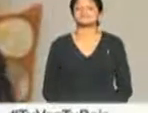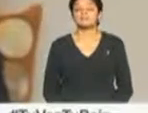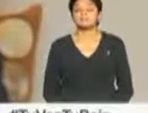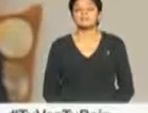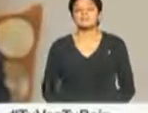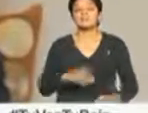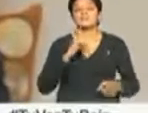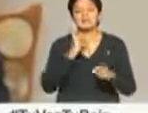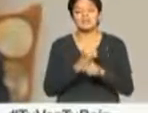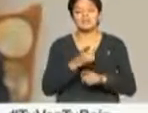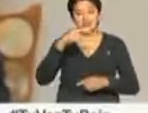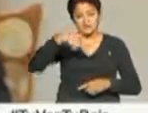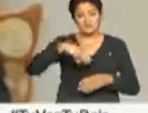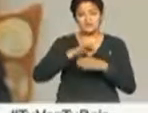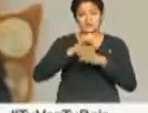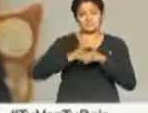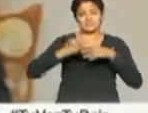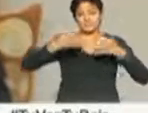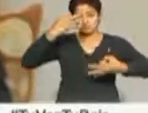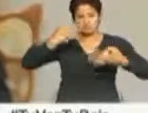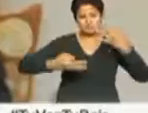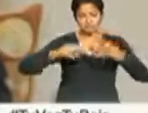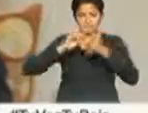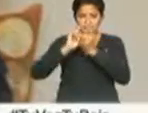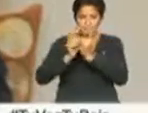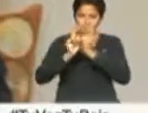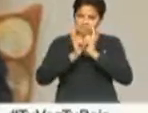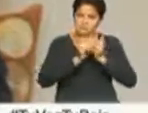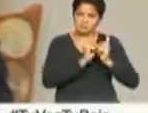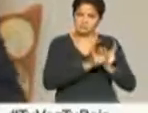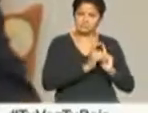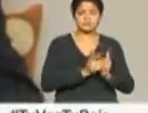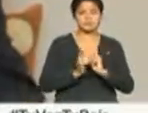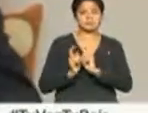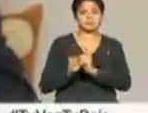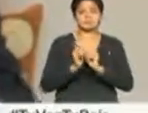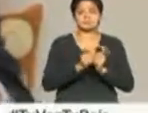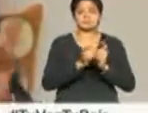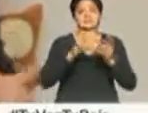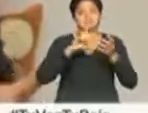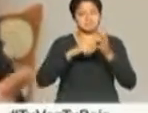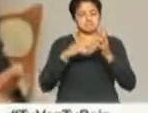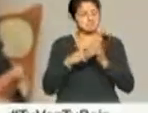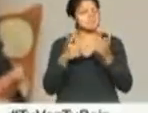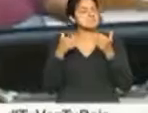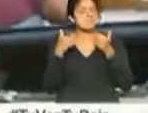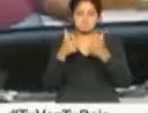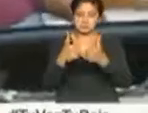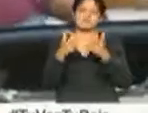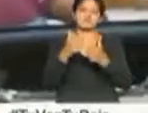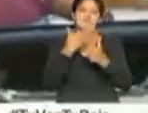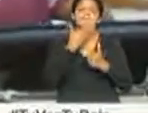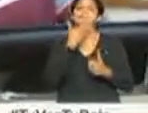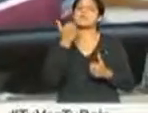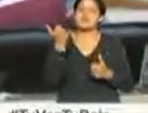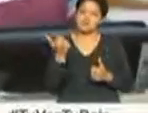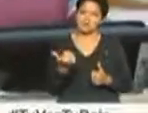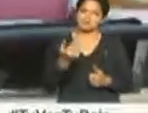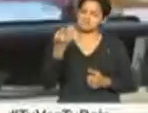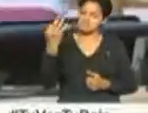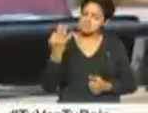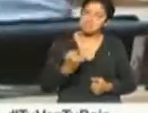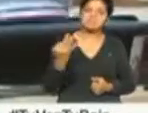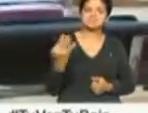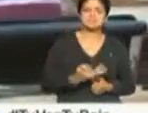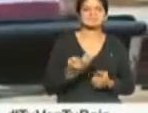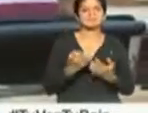de la justicia en Ecuador han convertido en buenas prácticas, en excelentes